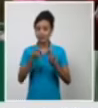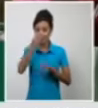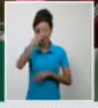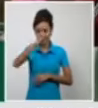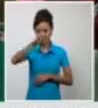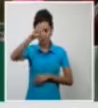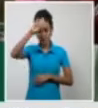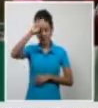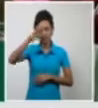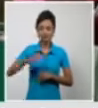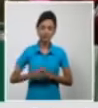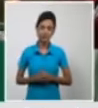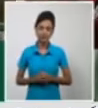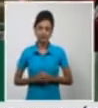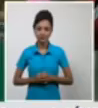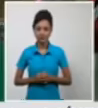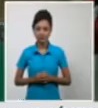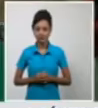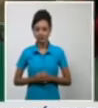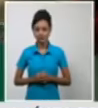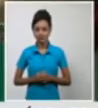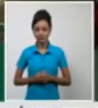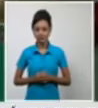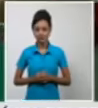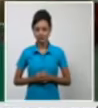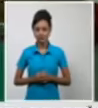Sistema Informativo de la Televisión Cubana.